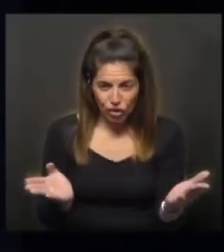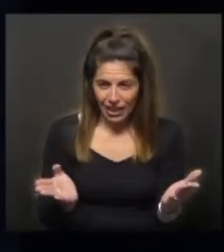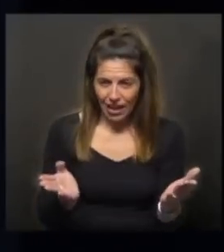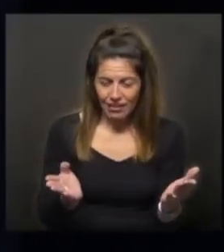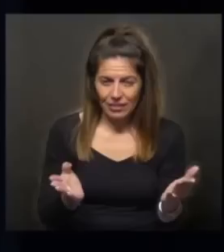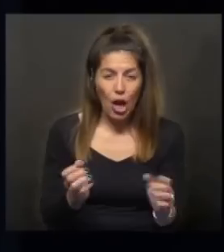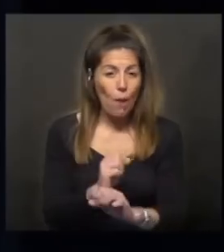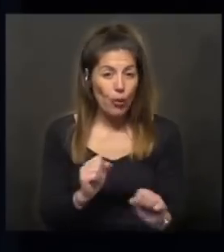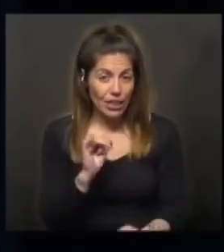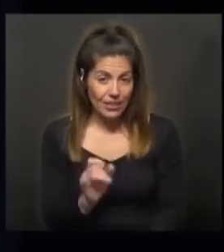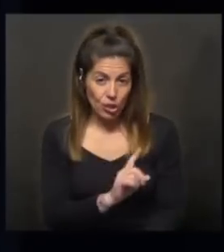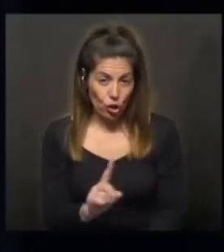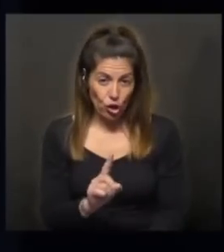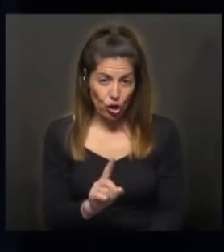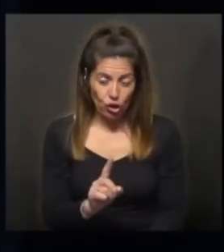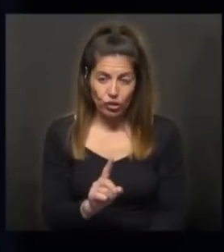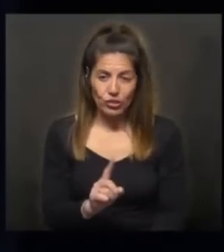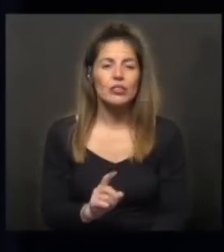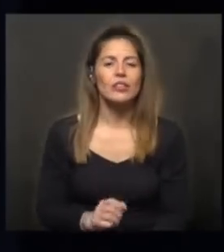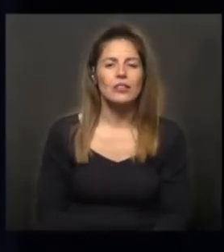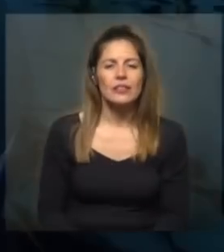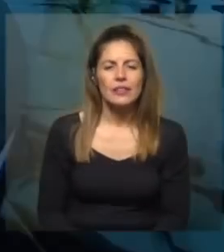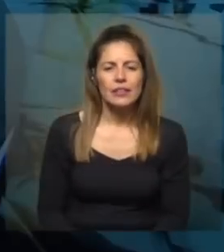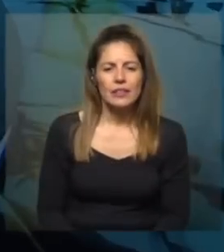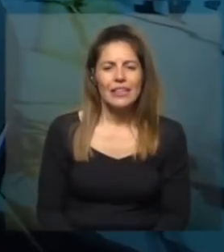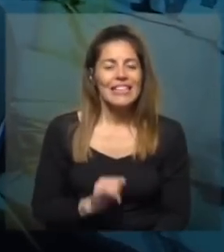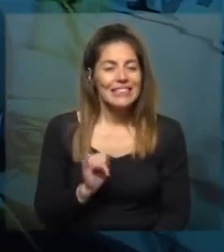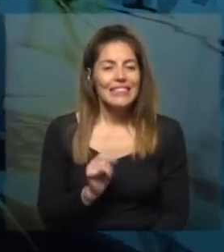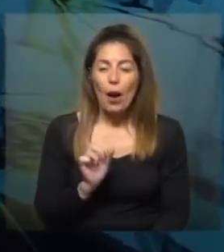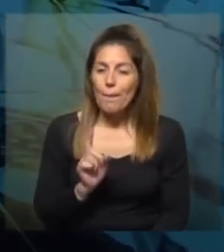podías o no y también era